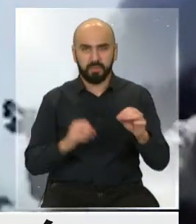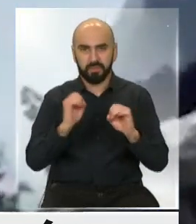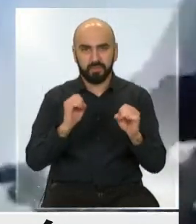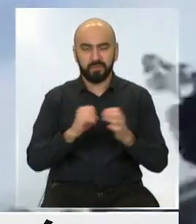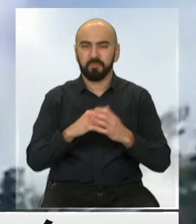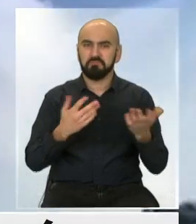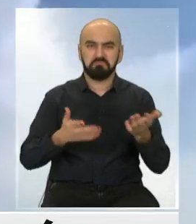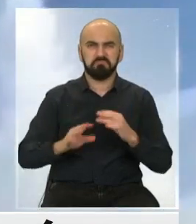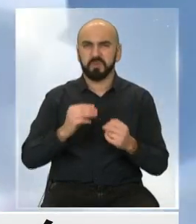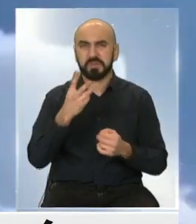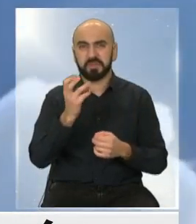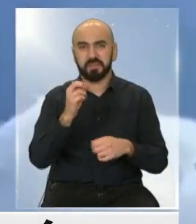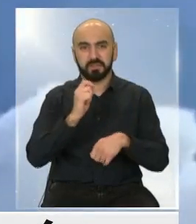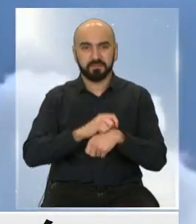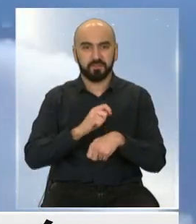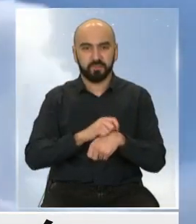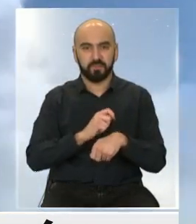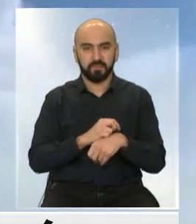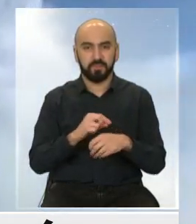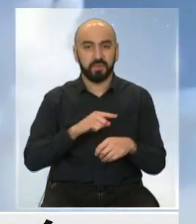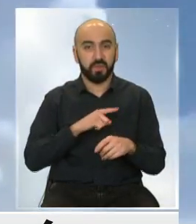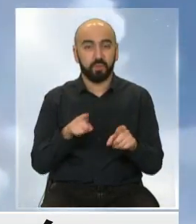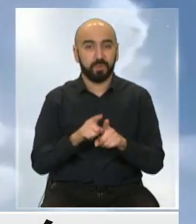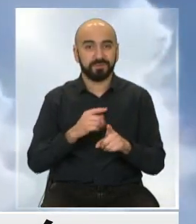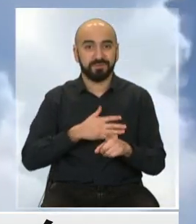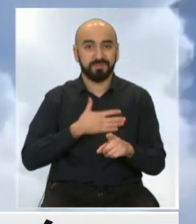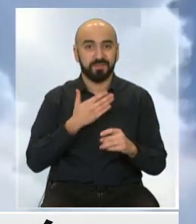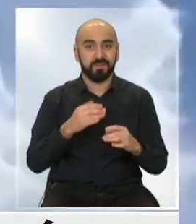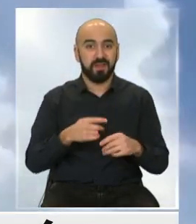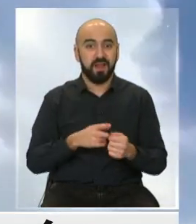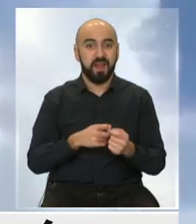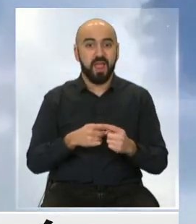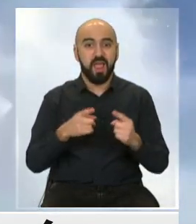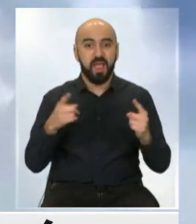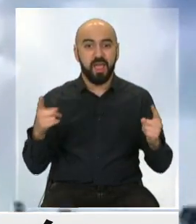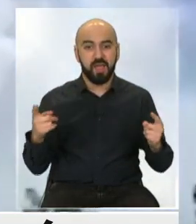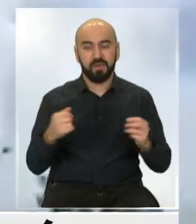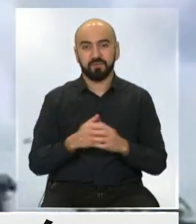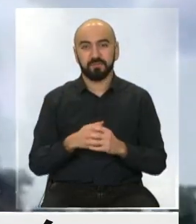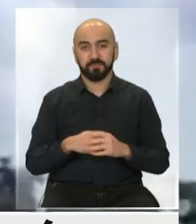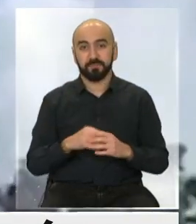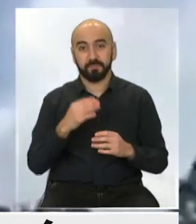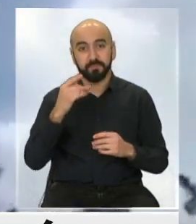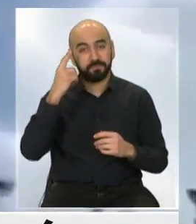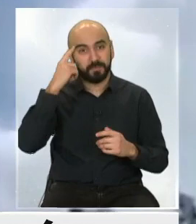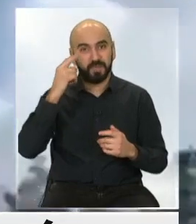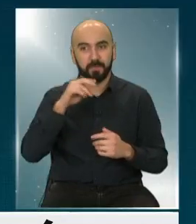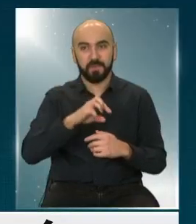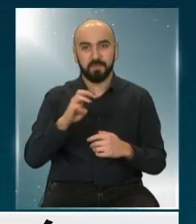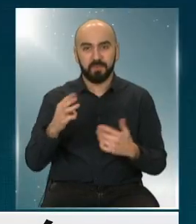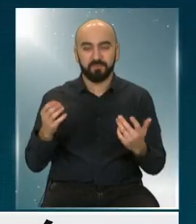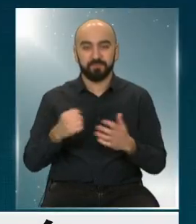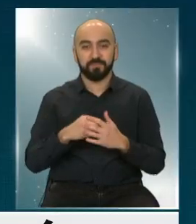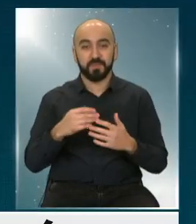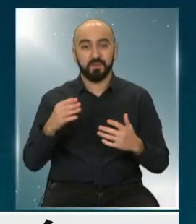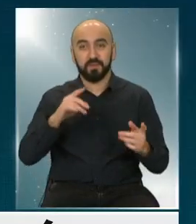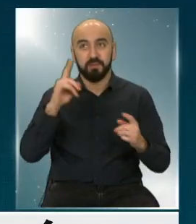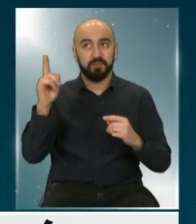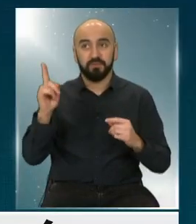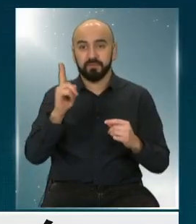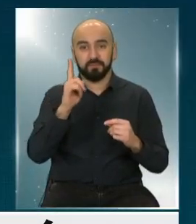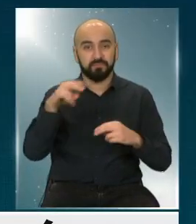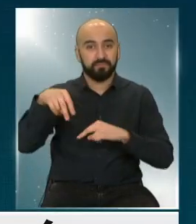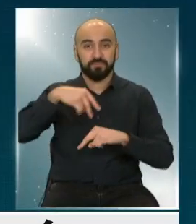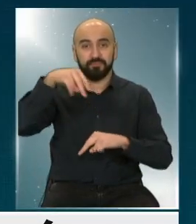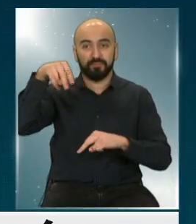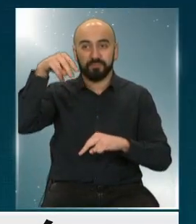segundos, que parecieron, la verdad, una eternidad, usted comprenderá, sobre todo para los papás, la niña fue recibida en los brazos de